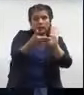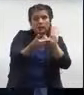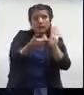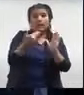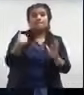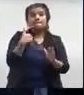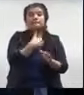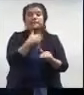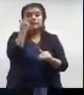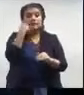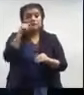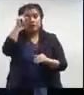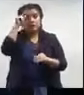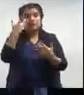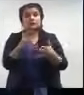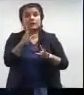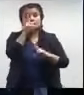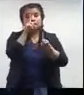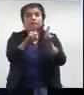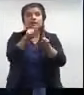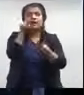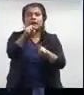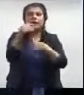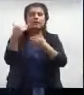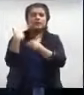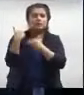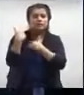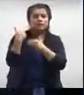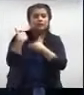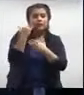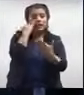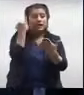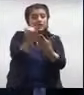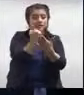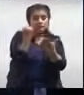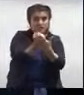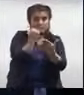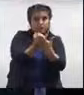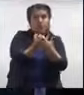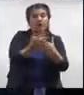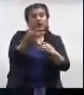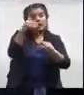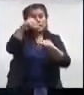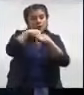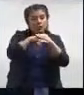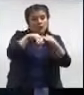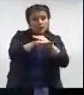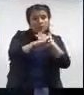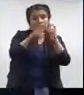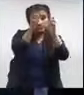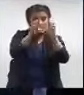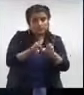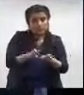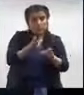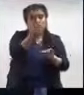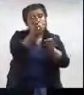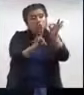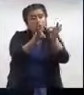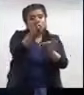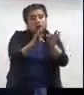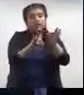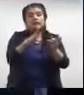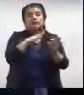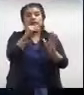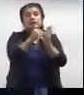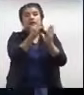de Gobernación, el cual se encargará de la inscripción y registro de las personas jurídicas